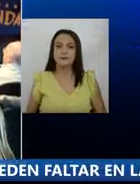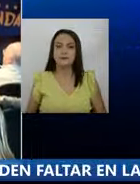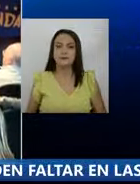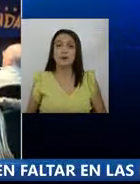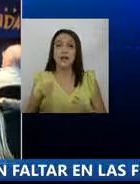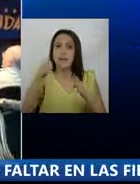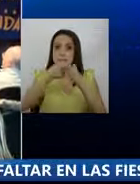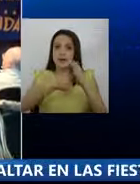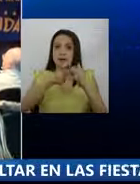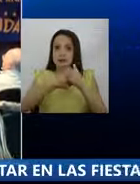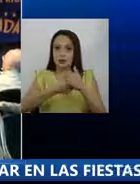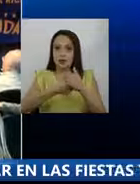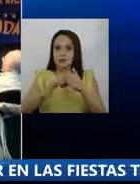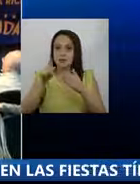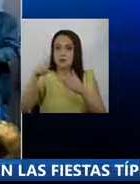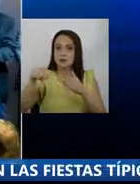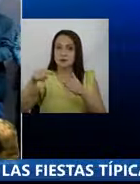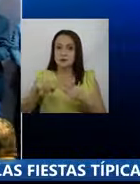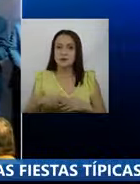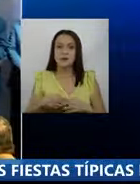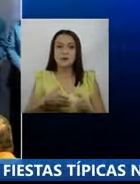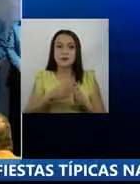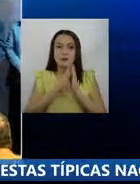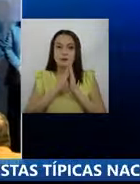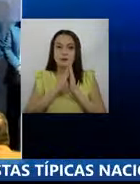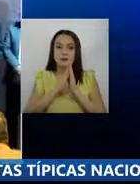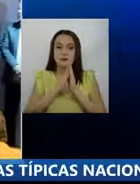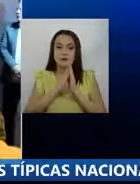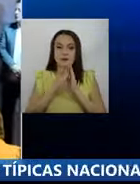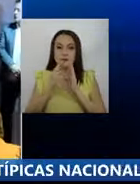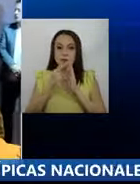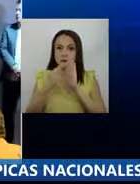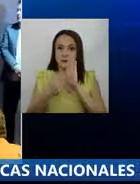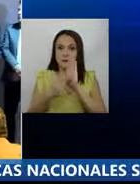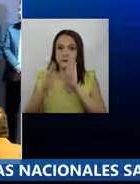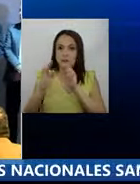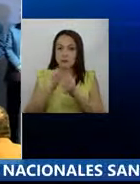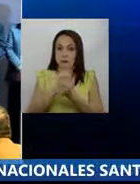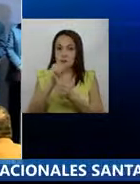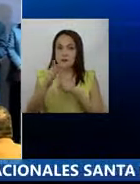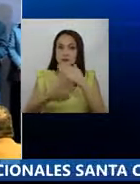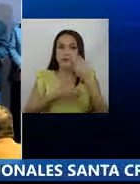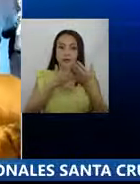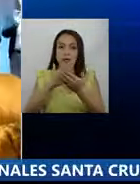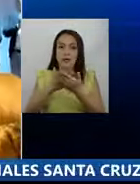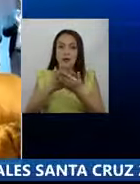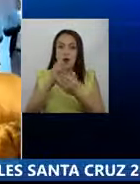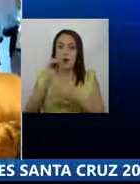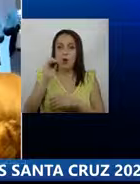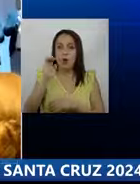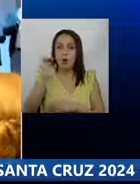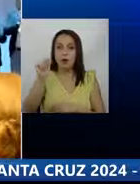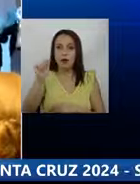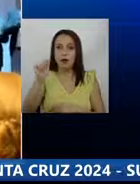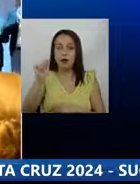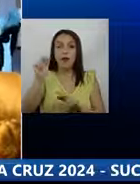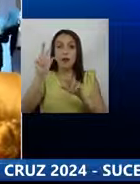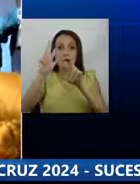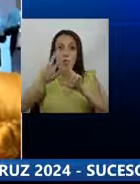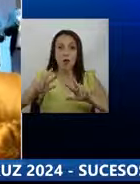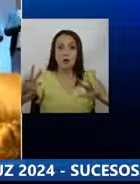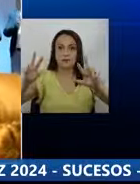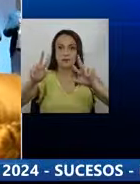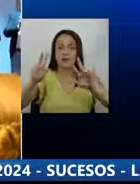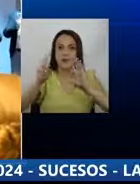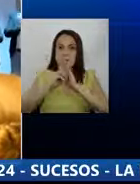apelaciones a esta solicitud de medidas cautelares que ustedes presentaron ante la OEA, la ONU y la Corte Interamericana de Derechos Humanos. Vamos